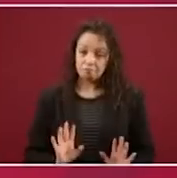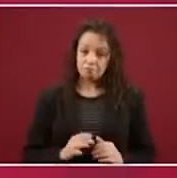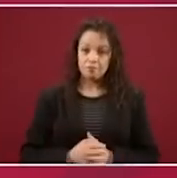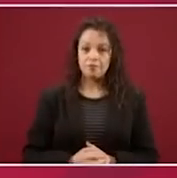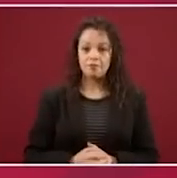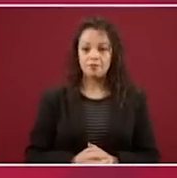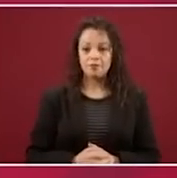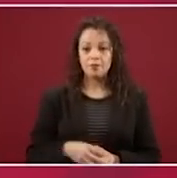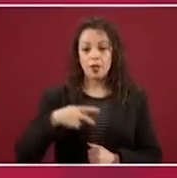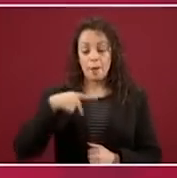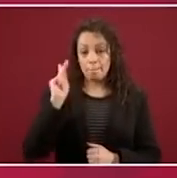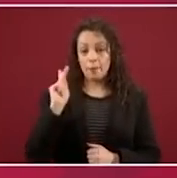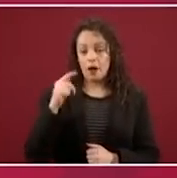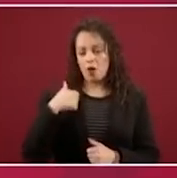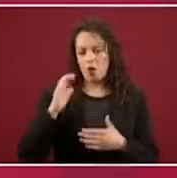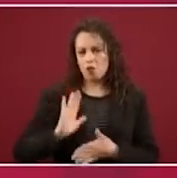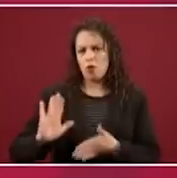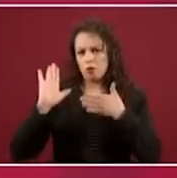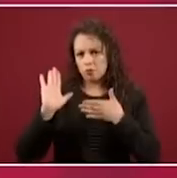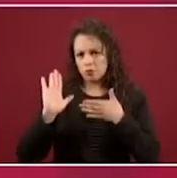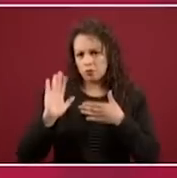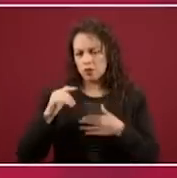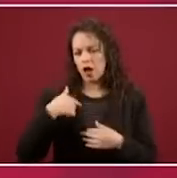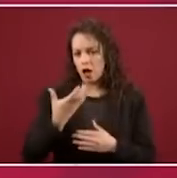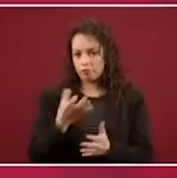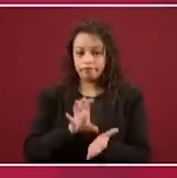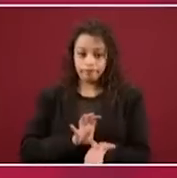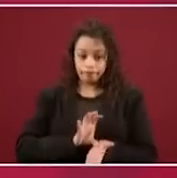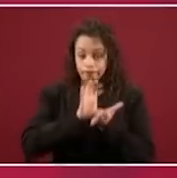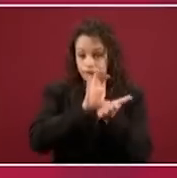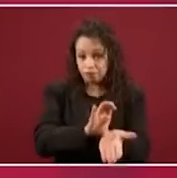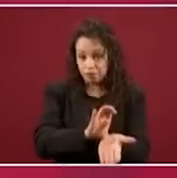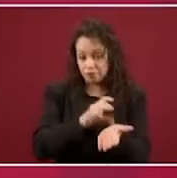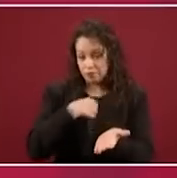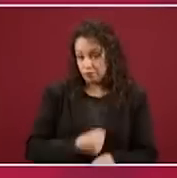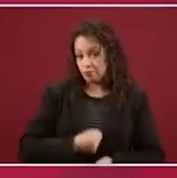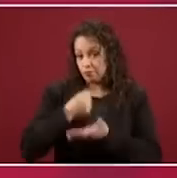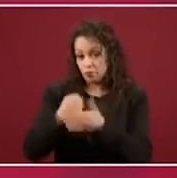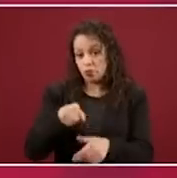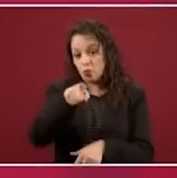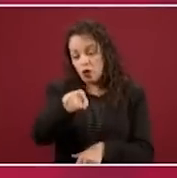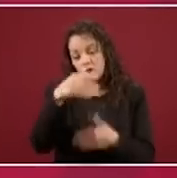con el compromiso de entregarles sus recursos. Le